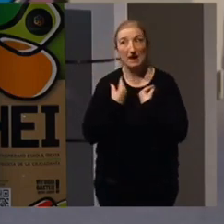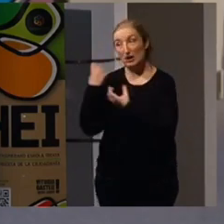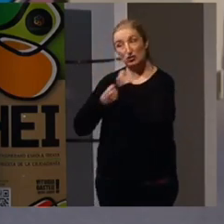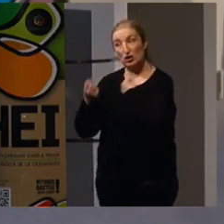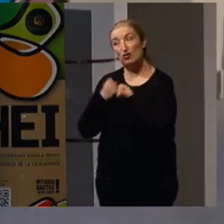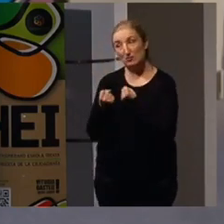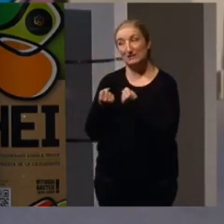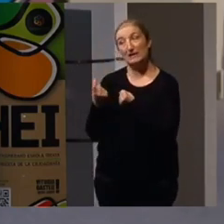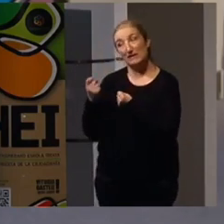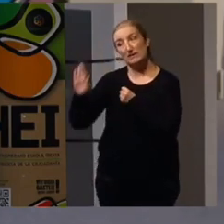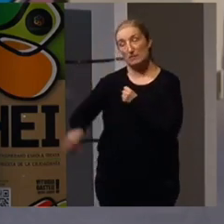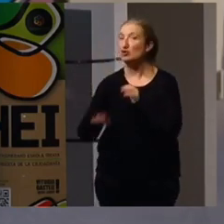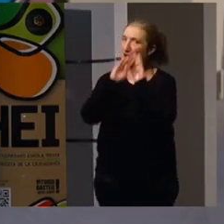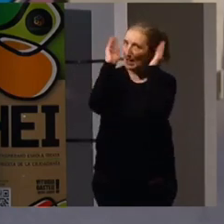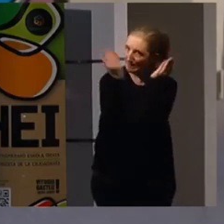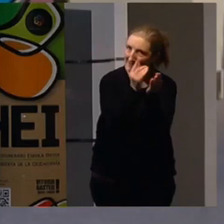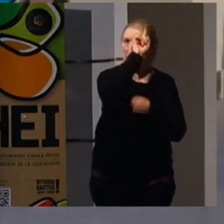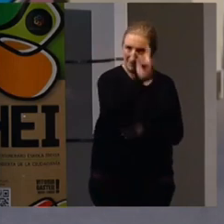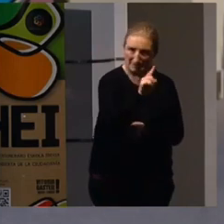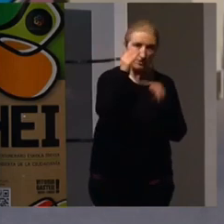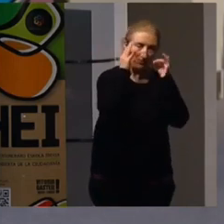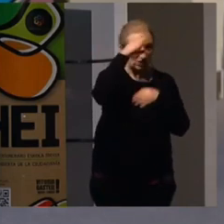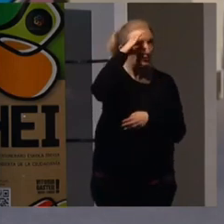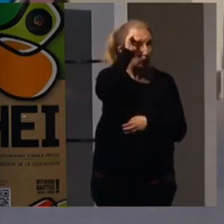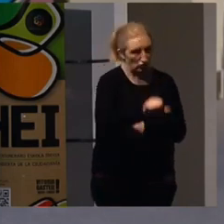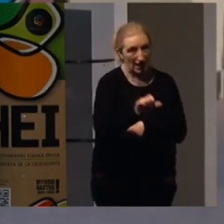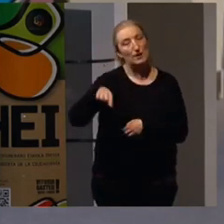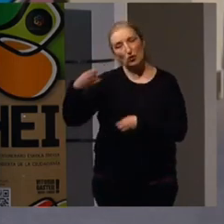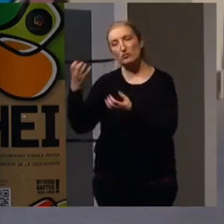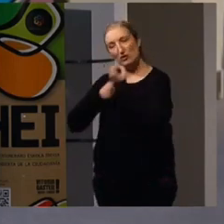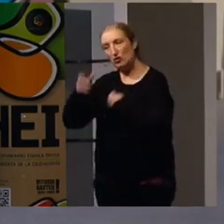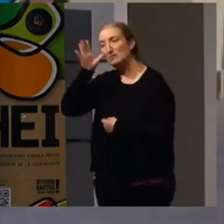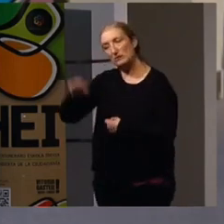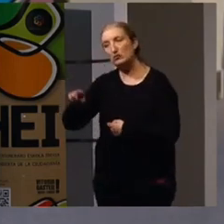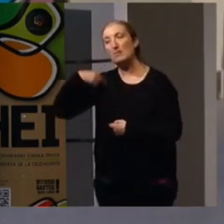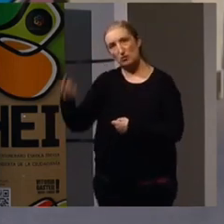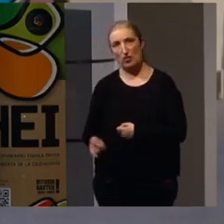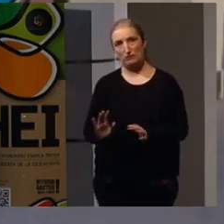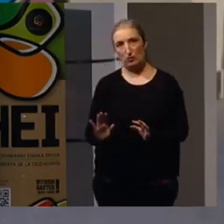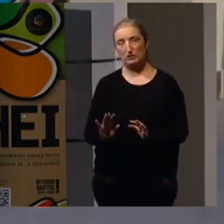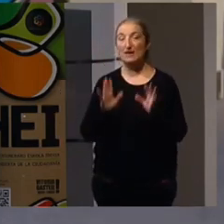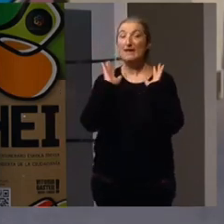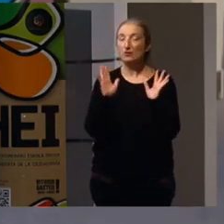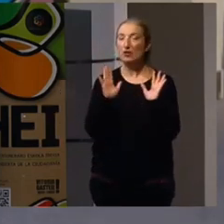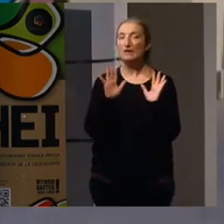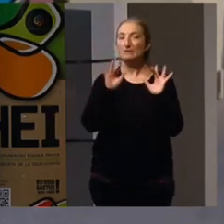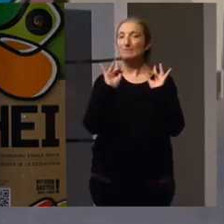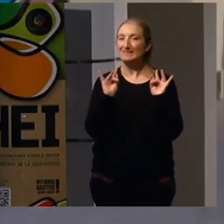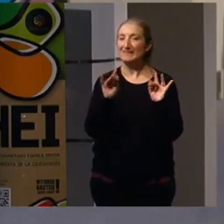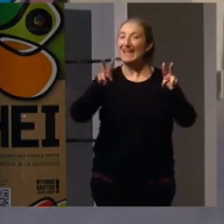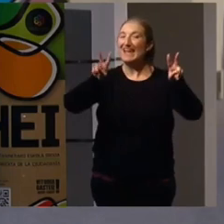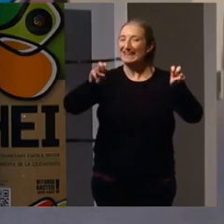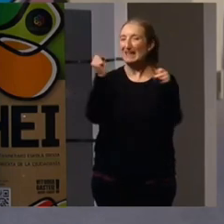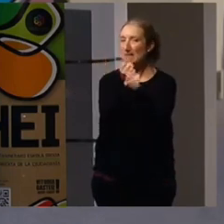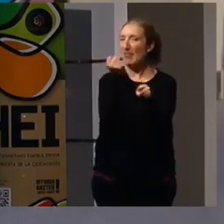los economistas, pues vamos a tener que hacerle caso al planeta primero y ya a los economistas después. Claro. Sí, o sea, el